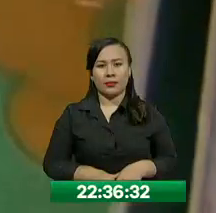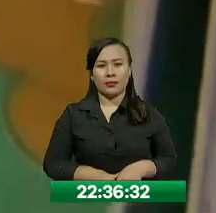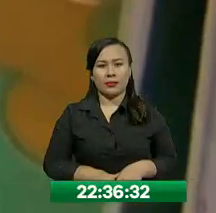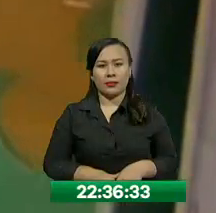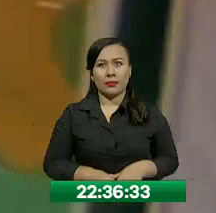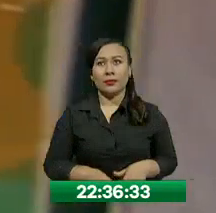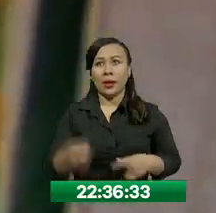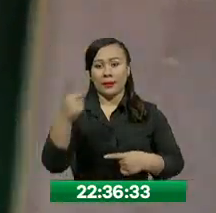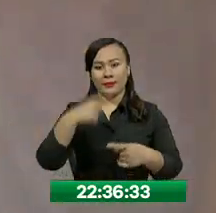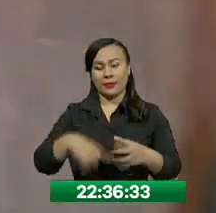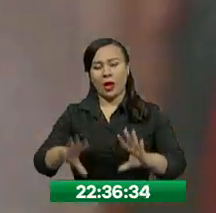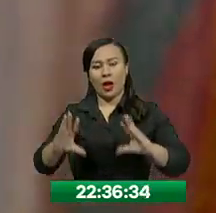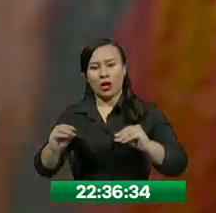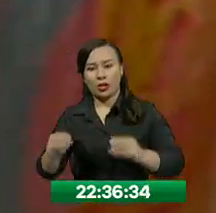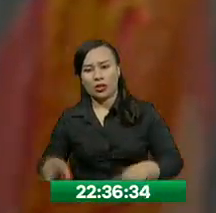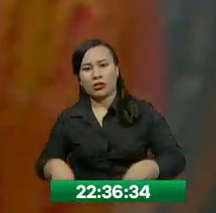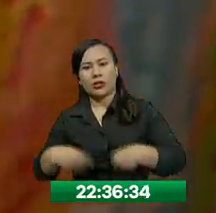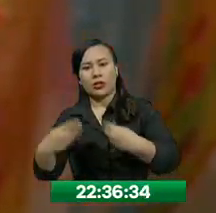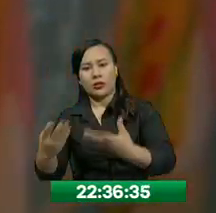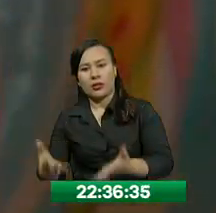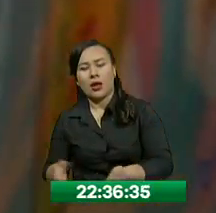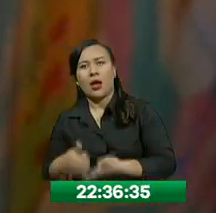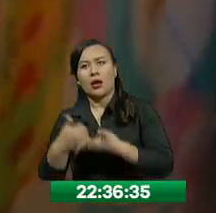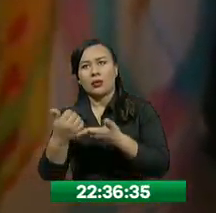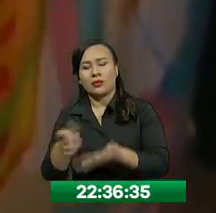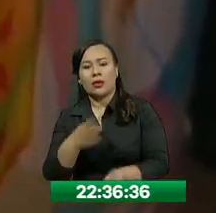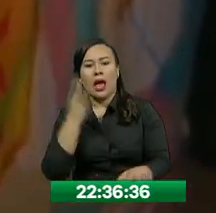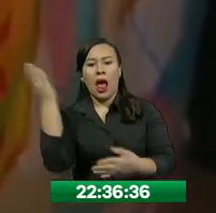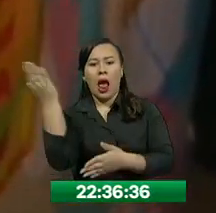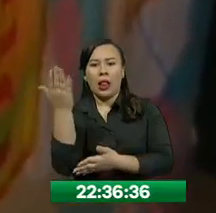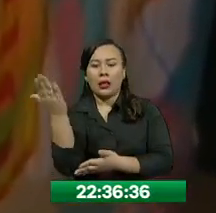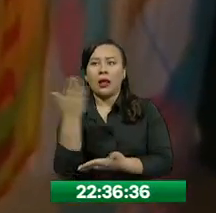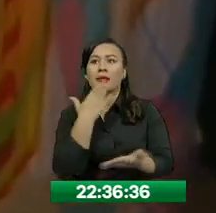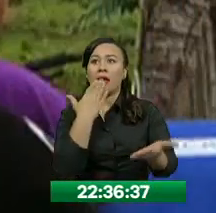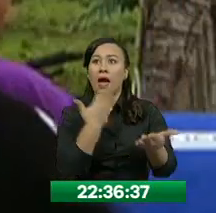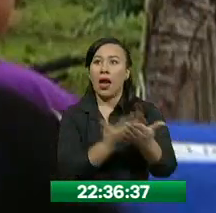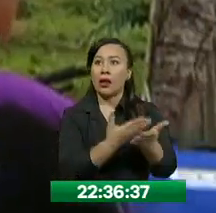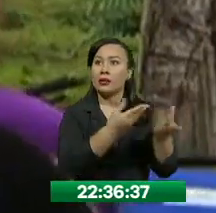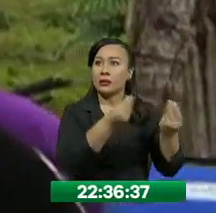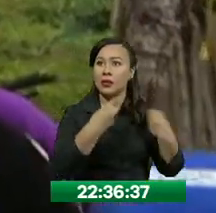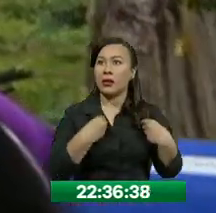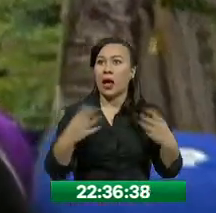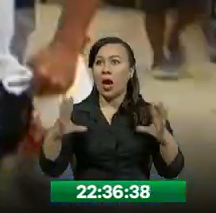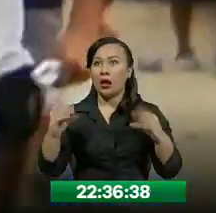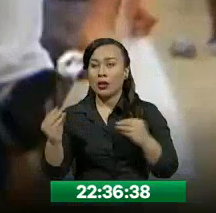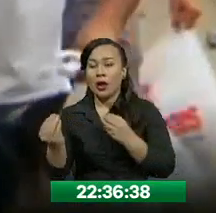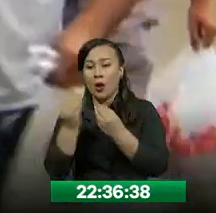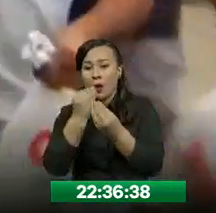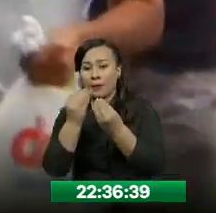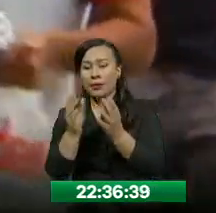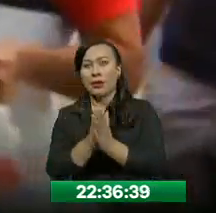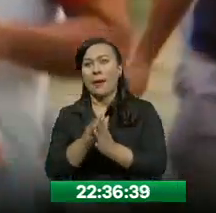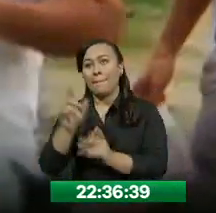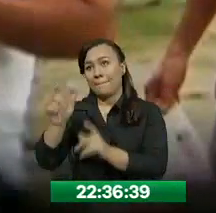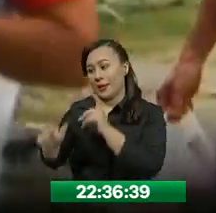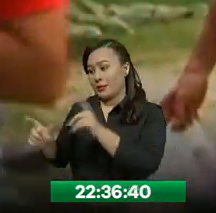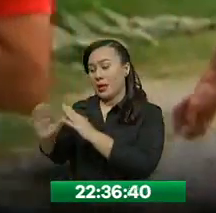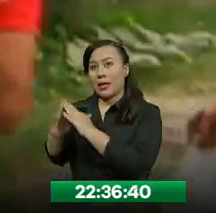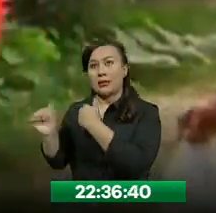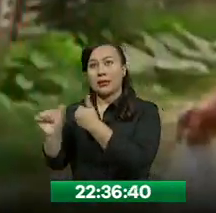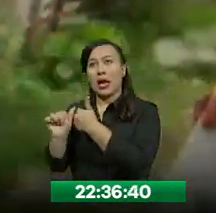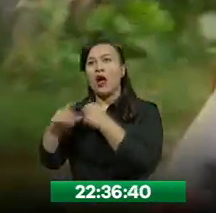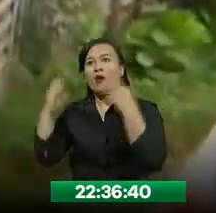Y llevó ayuda para esta familia. La alcaldesa me ha ayudado con unos colchones, me ha mandado víveres. Moradores y representantes